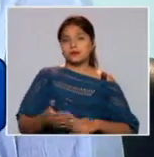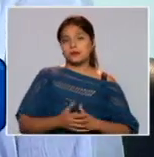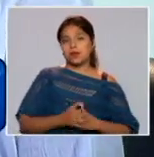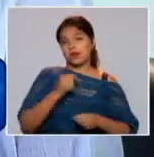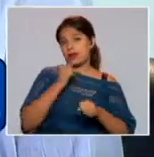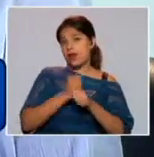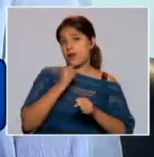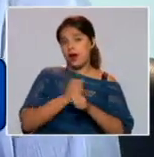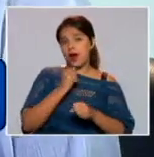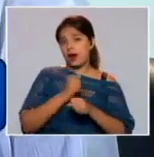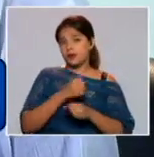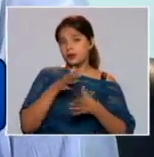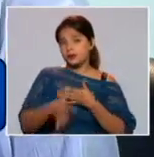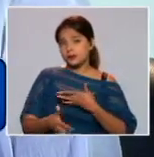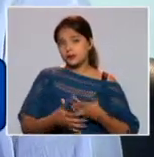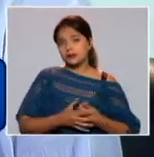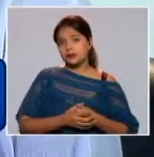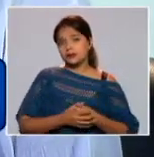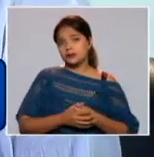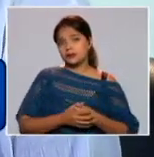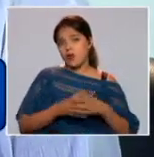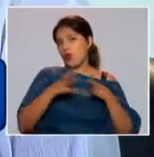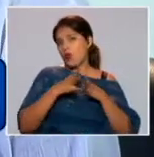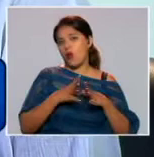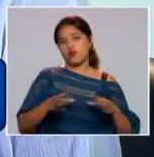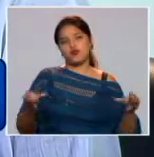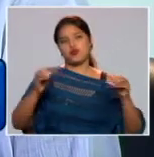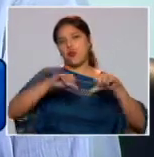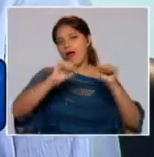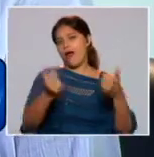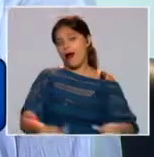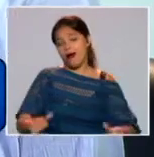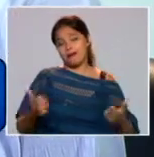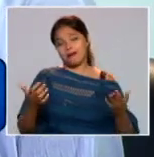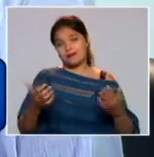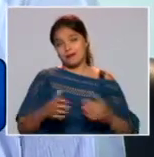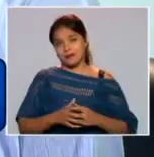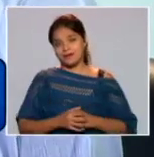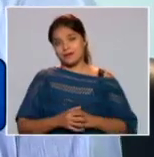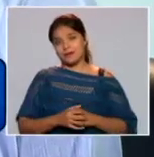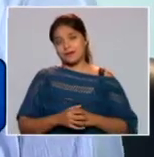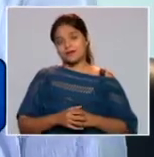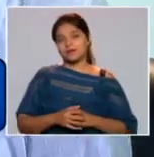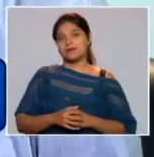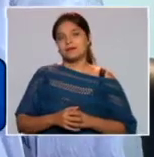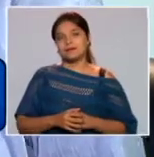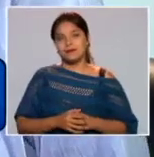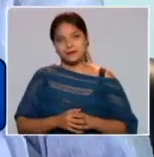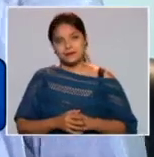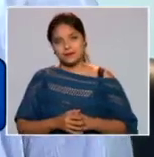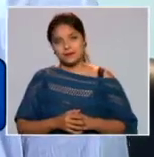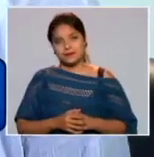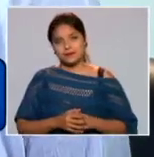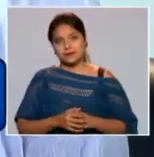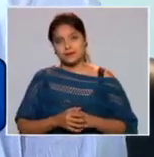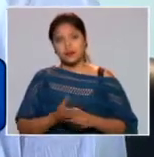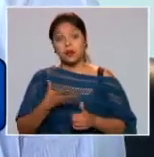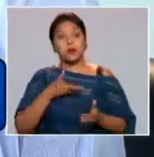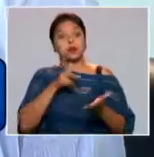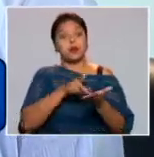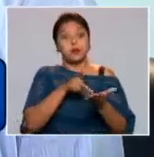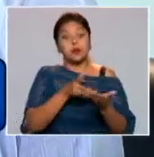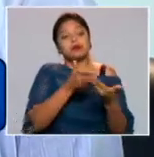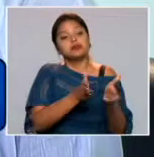trabajamos con con todos los lenguajes del arte Entonces como tener cabida y que haya cabida para para los